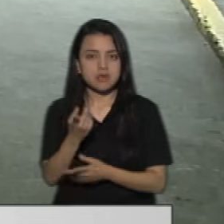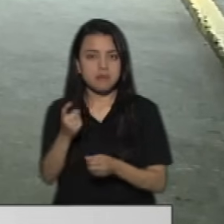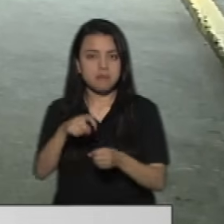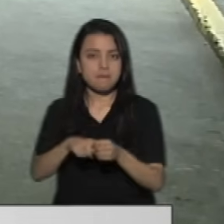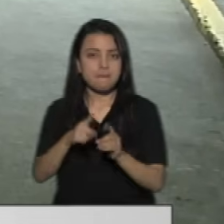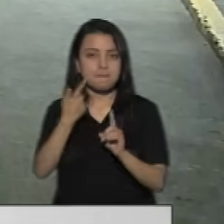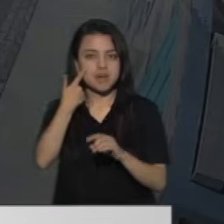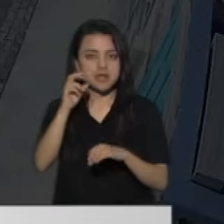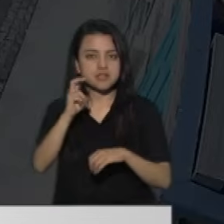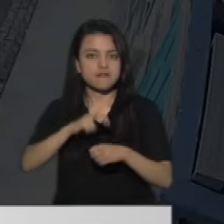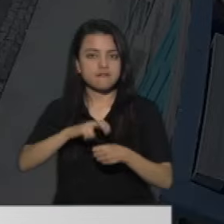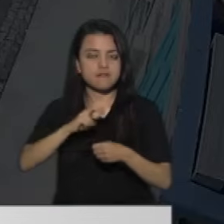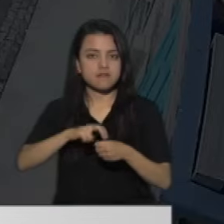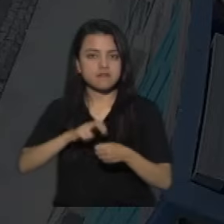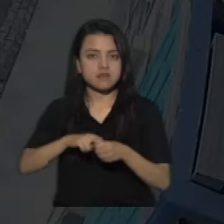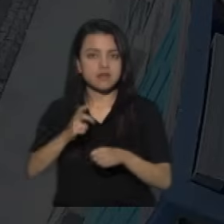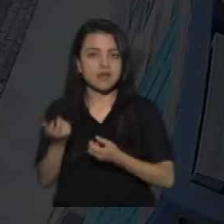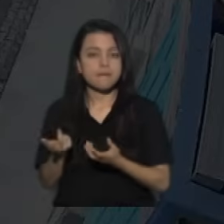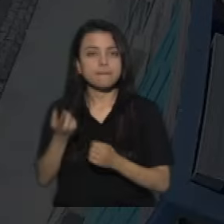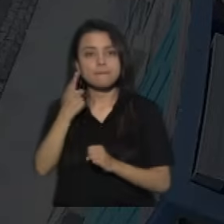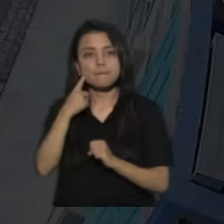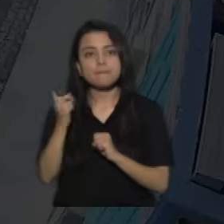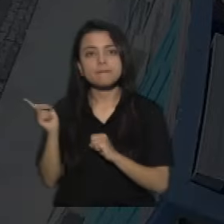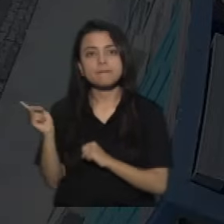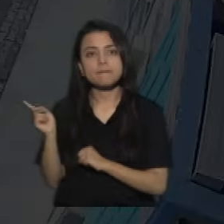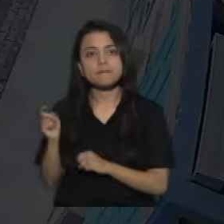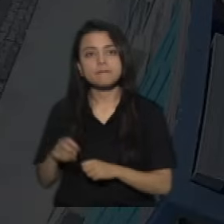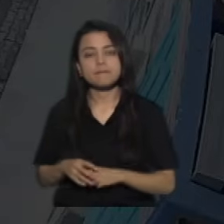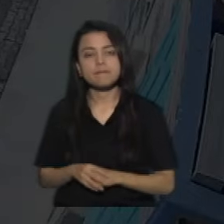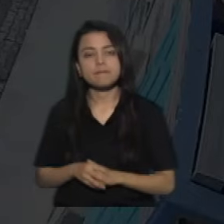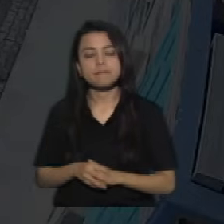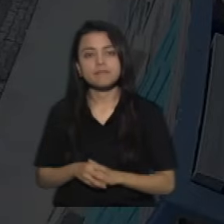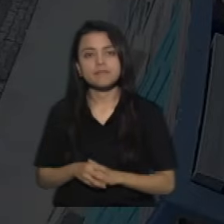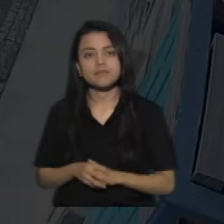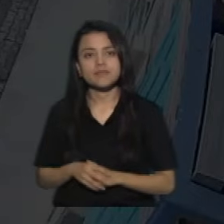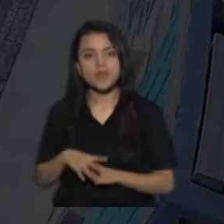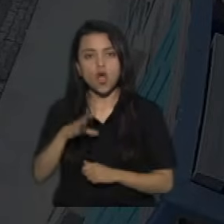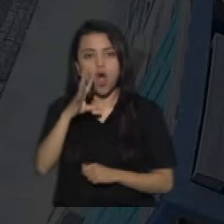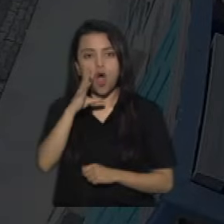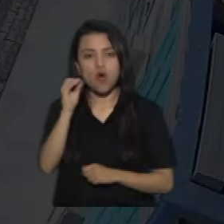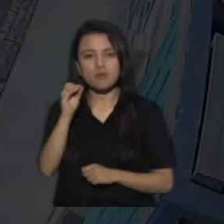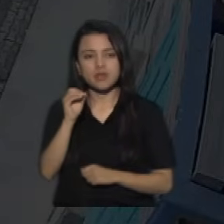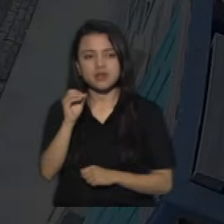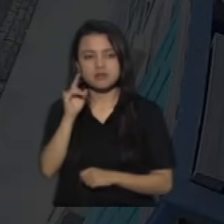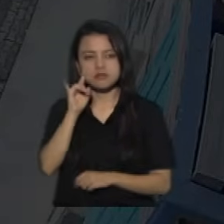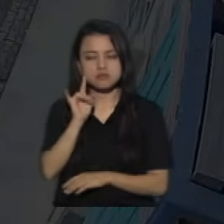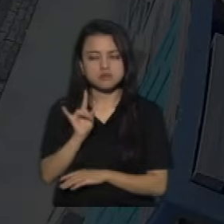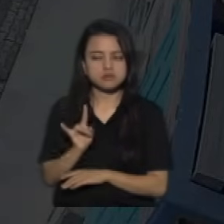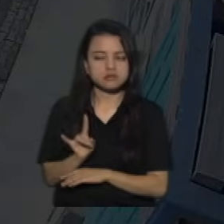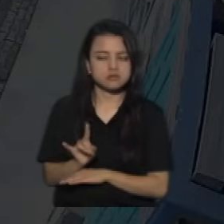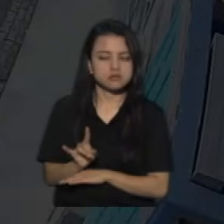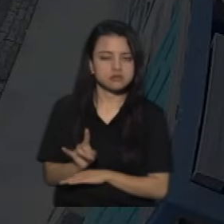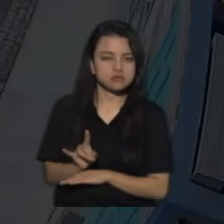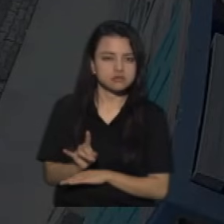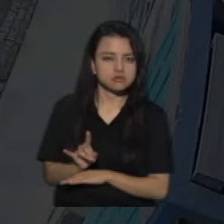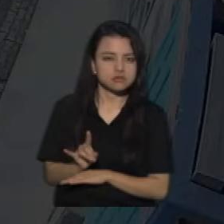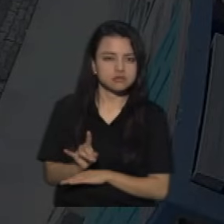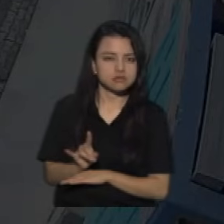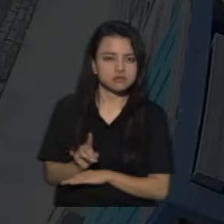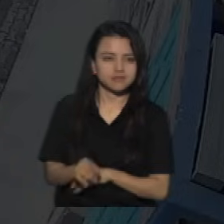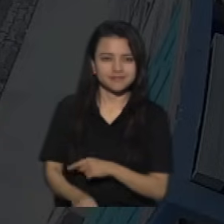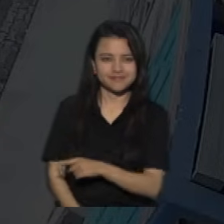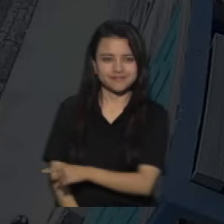papa. Todo estaba calculado. Este hombre vigila con detalle cada movimiento, se estaciona con